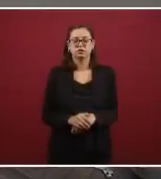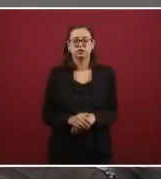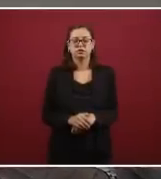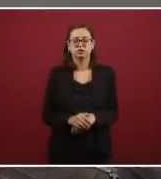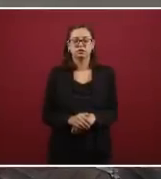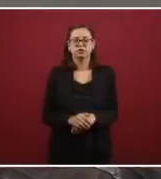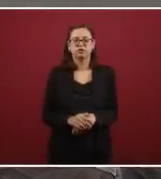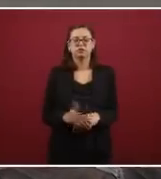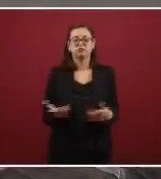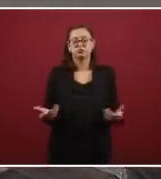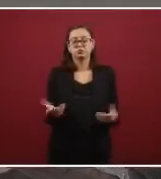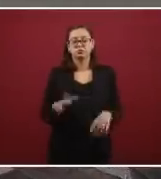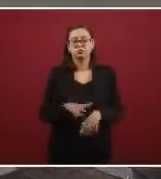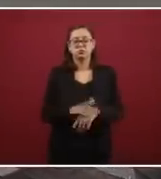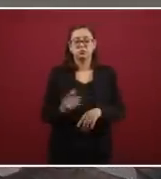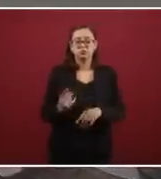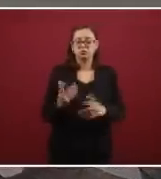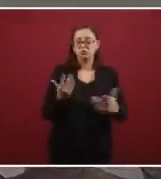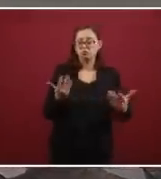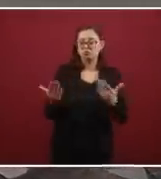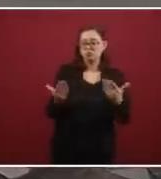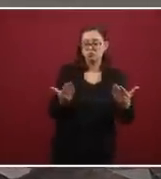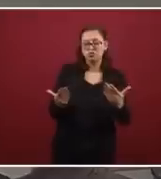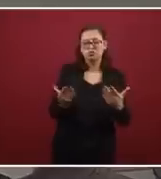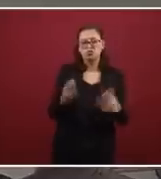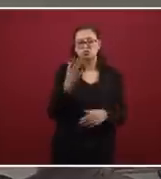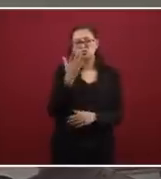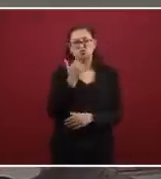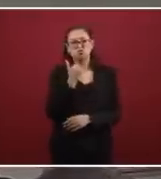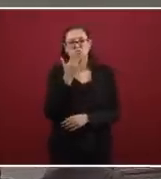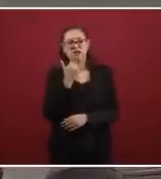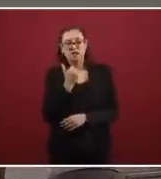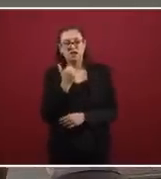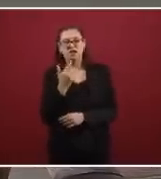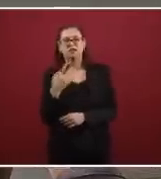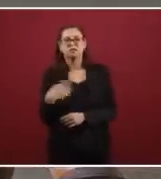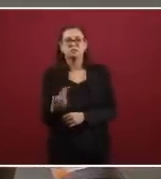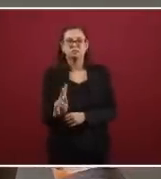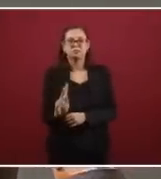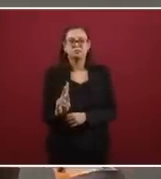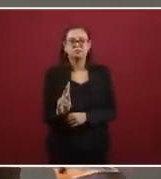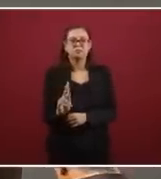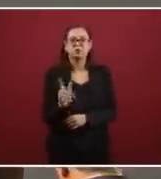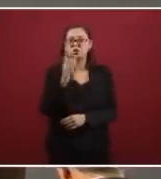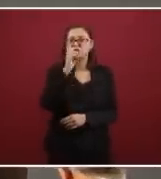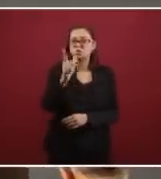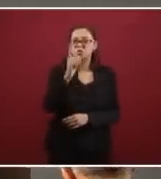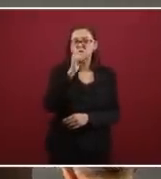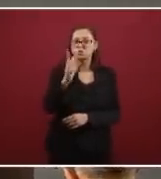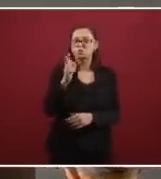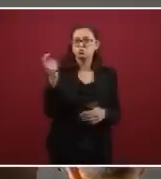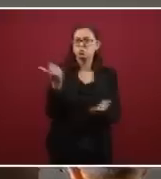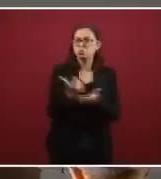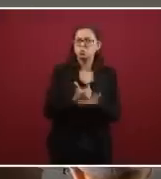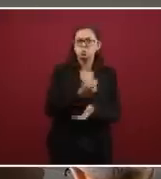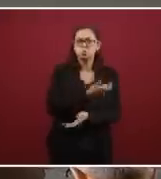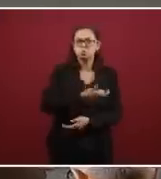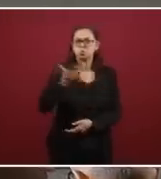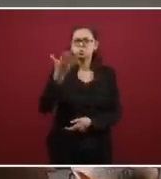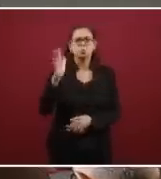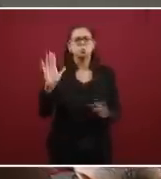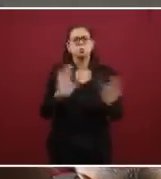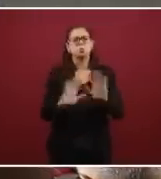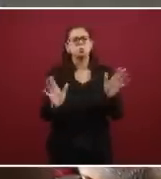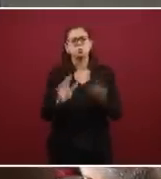el comparativo, en el caso de la luz no han aumentado las tarifas. En general,